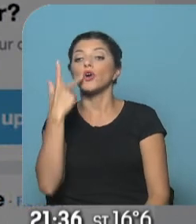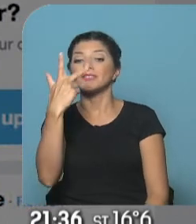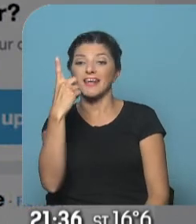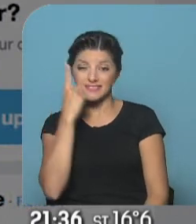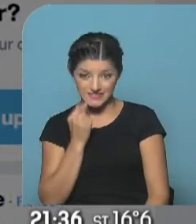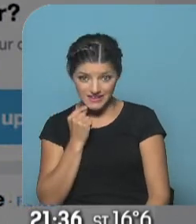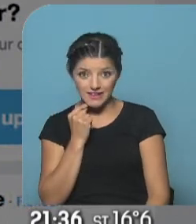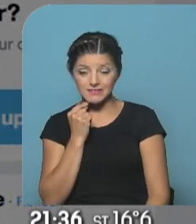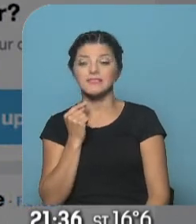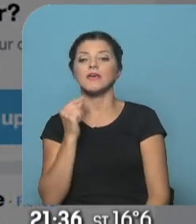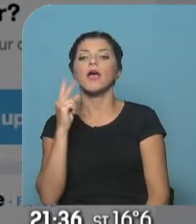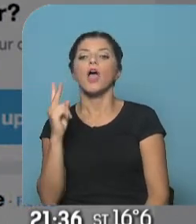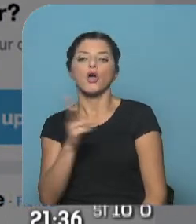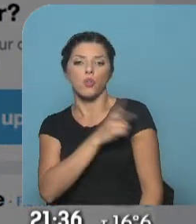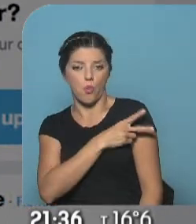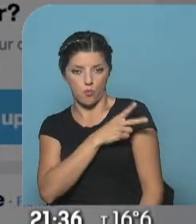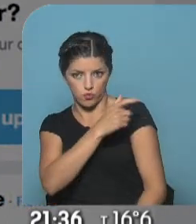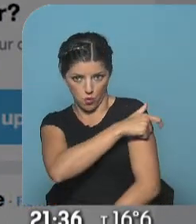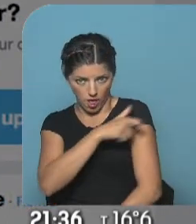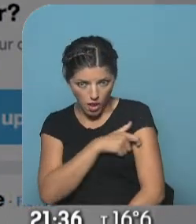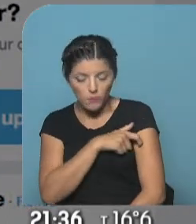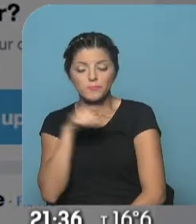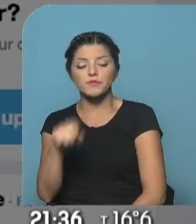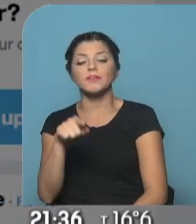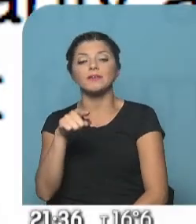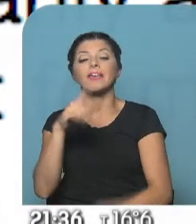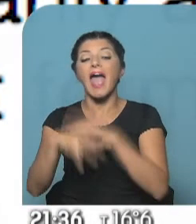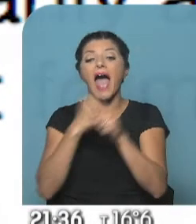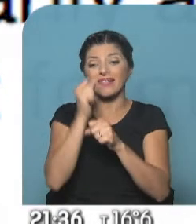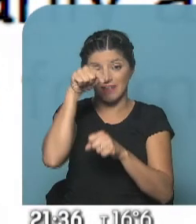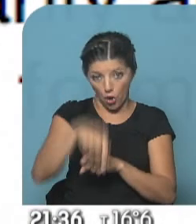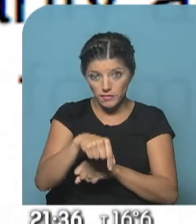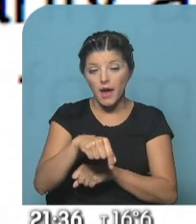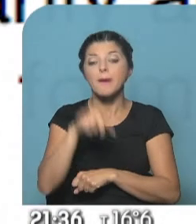este ataque, que ocasionó, hasta ahora, repetimos, 270 muertos.